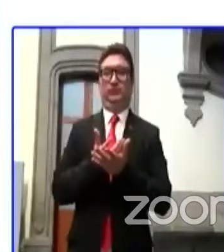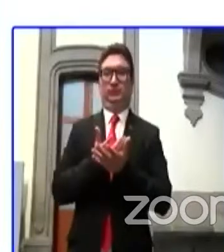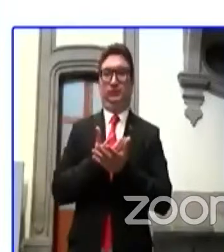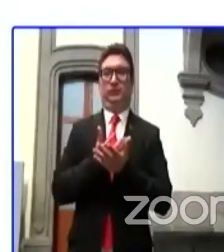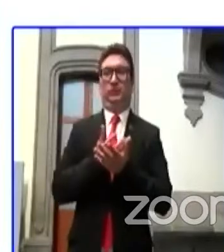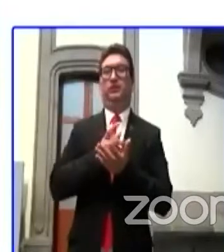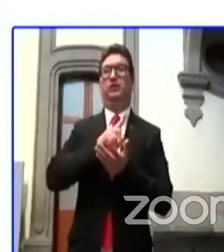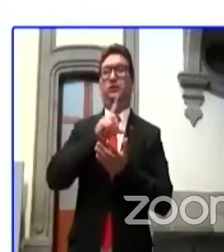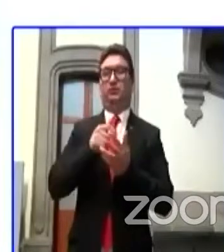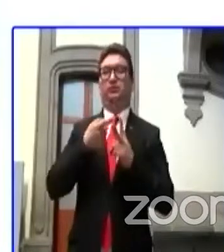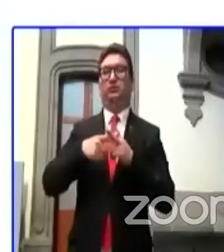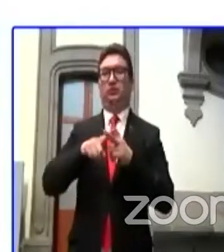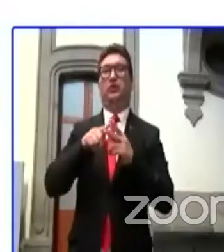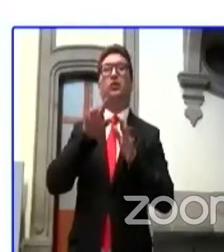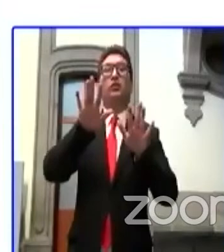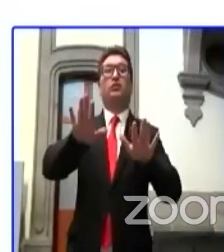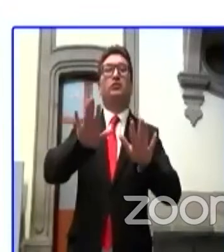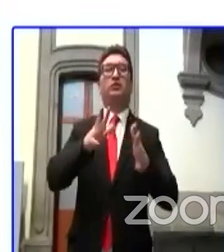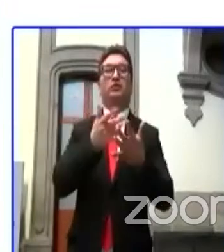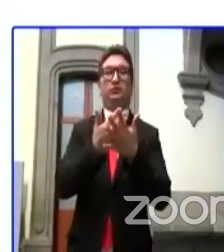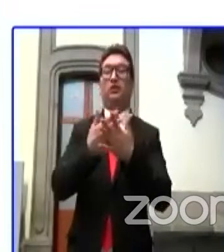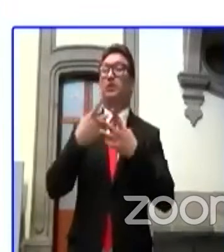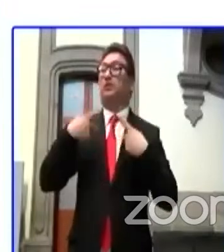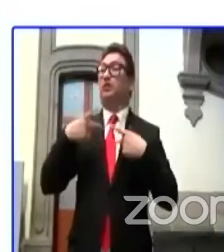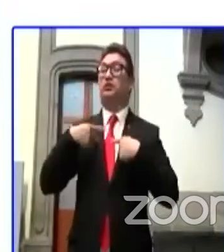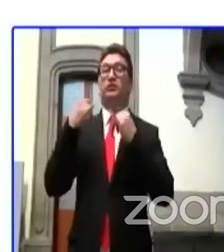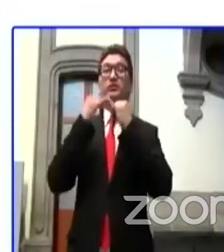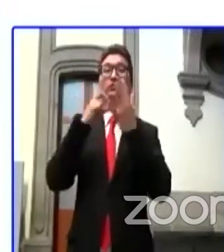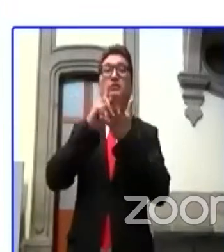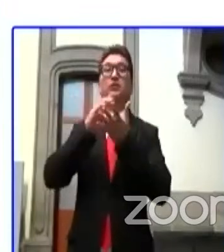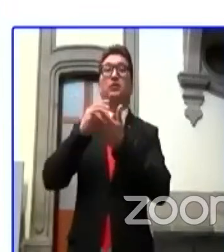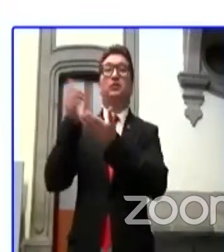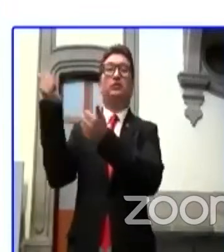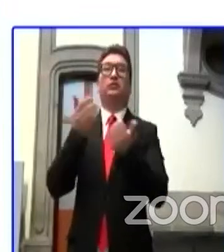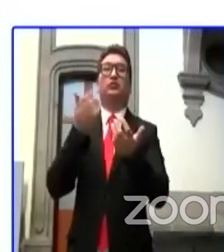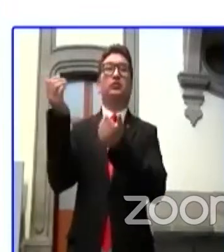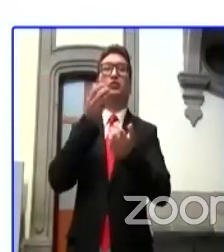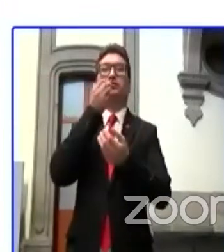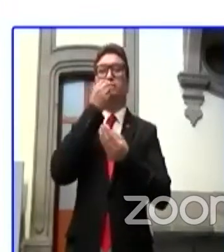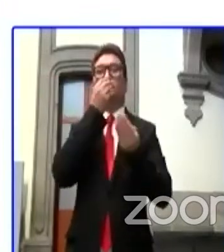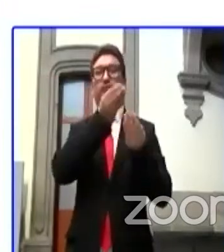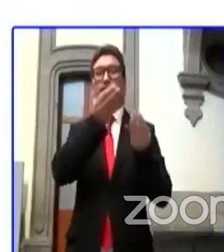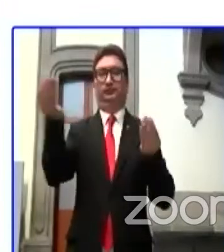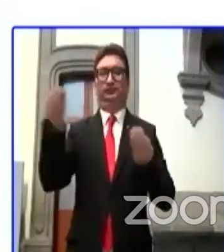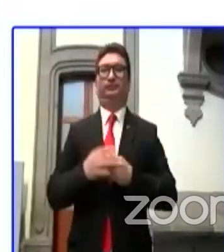Agradecemos permanecer en sus lugares y personal de la discapacidad pasará a sus asientos.